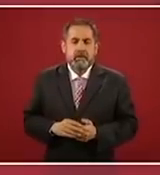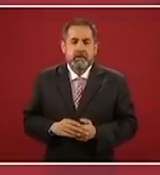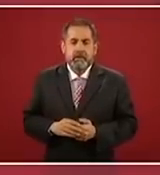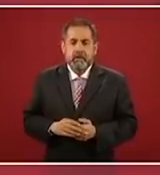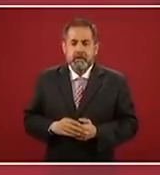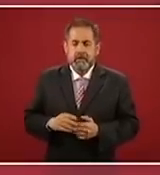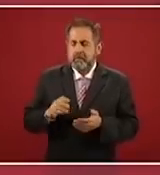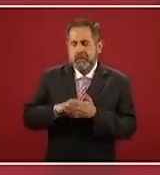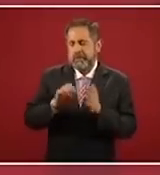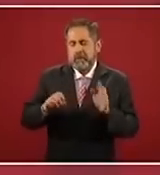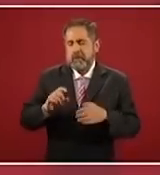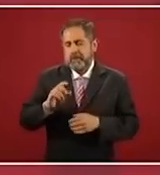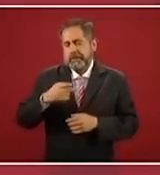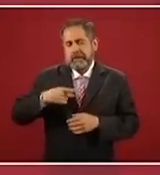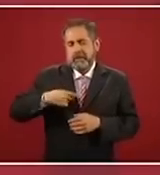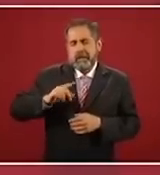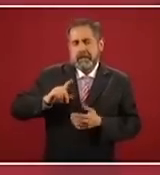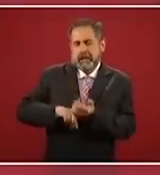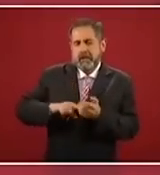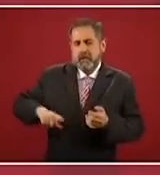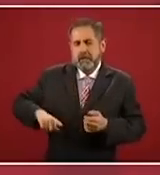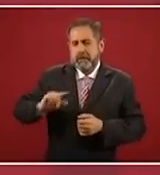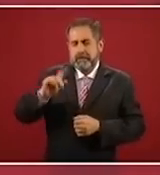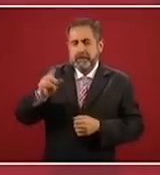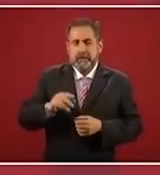un funcionario.